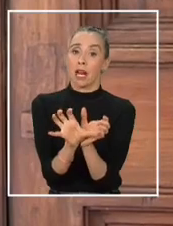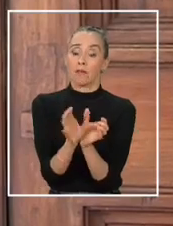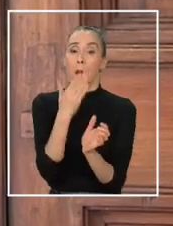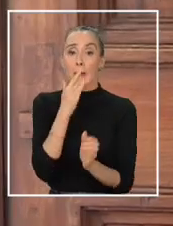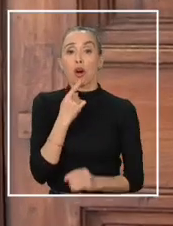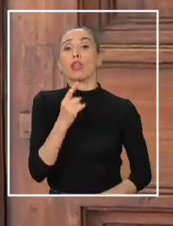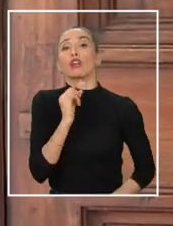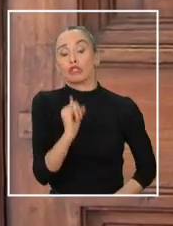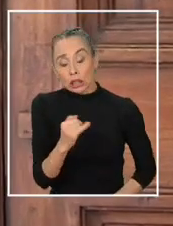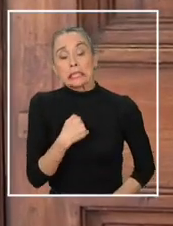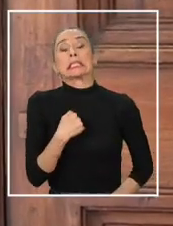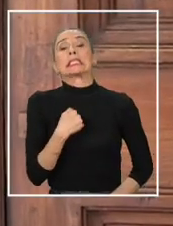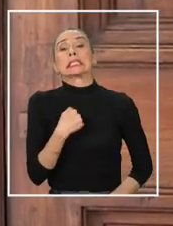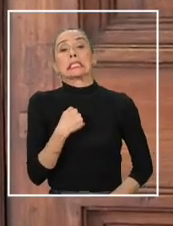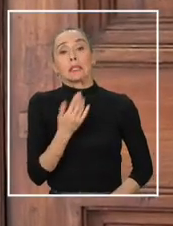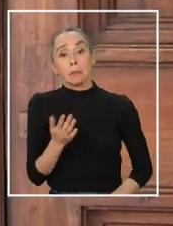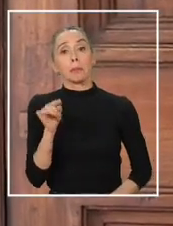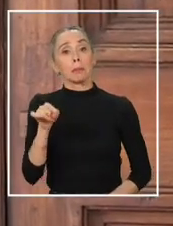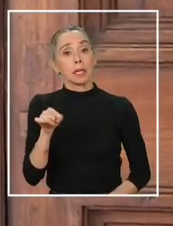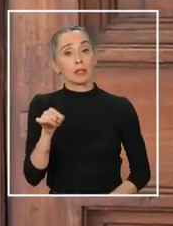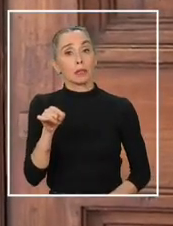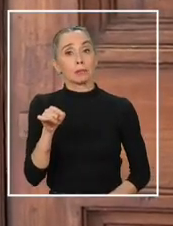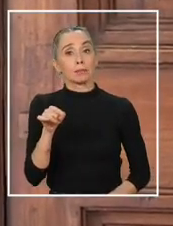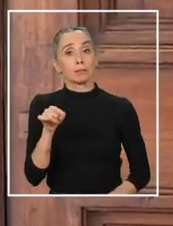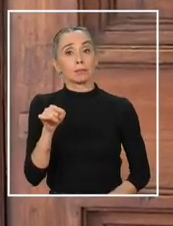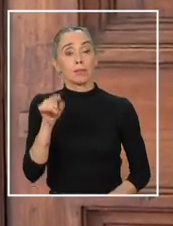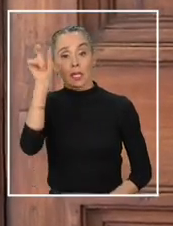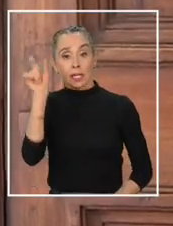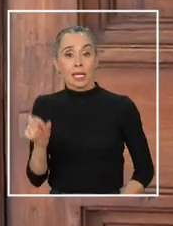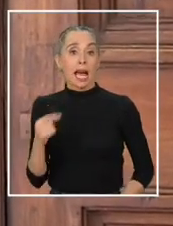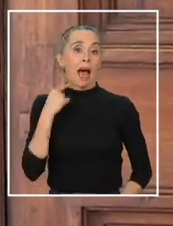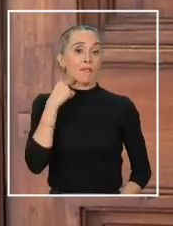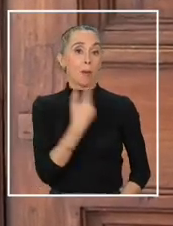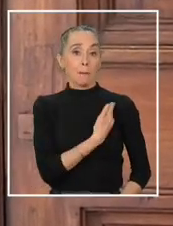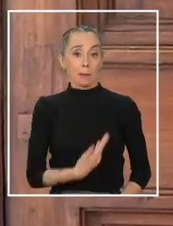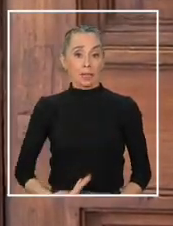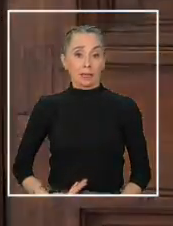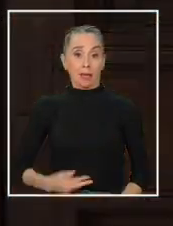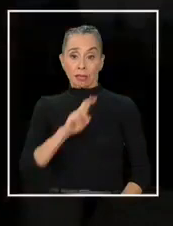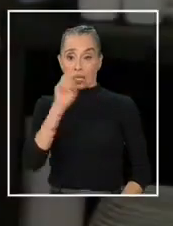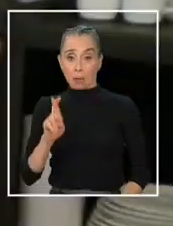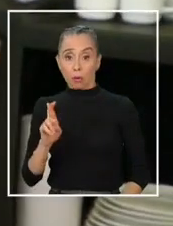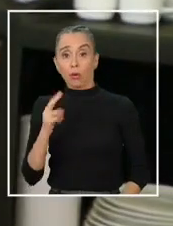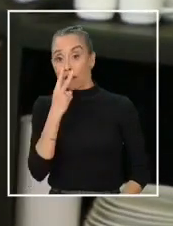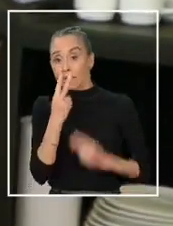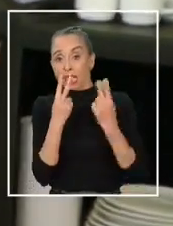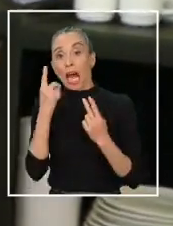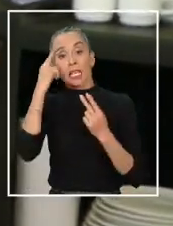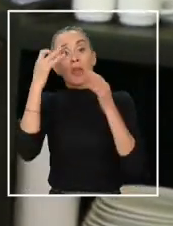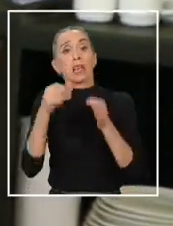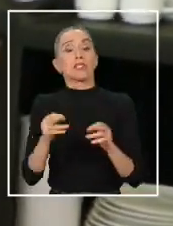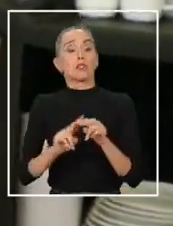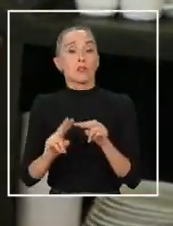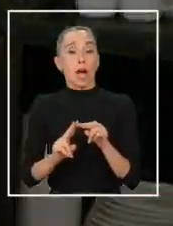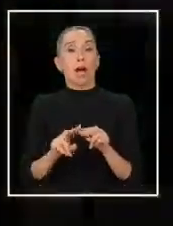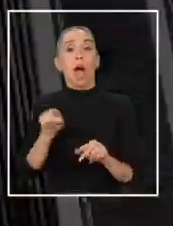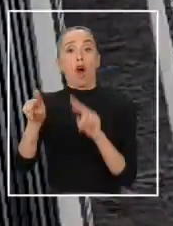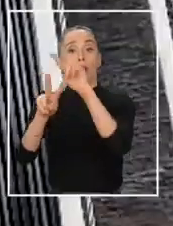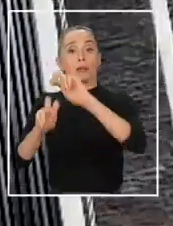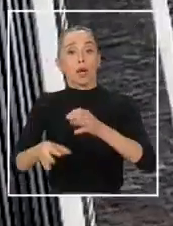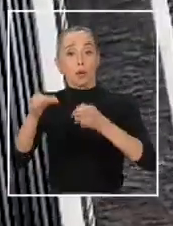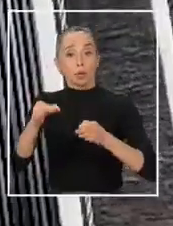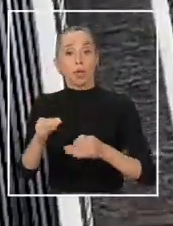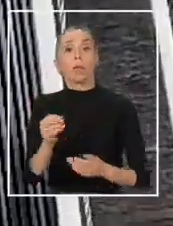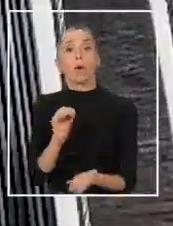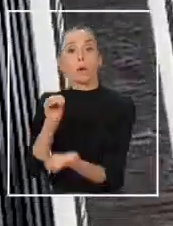haya reconocido. Será situación de del afectado, el presidente, cuáles son las medidas que pueda tomar. El hecho es investigado en la justicia debido a